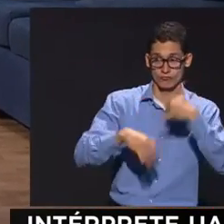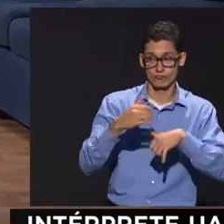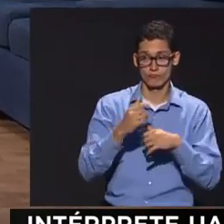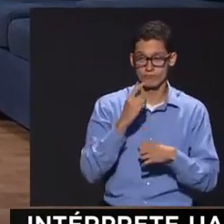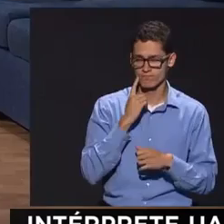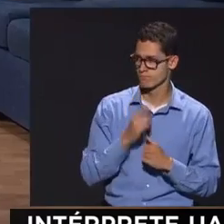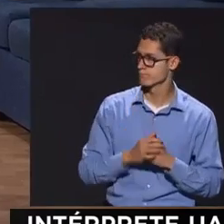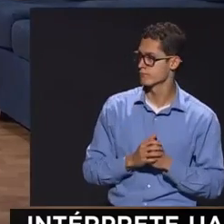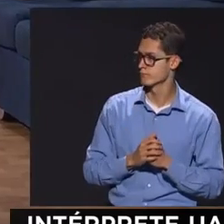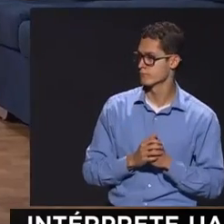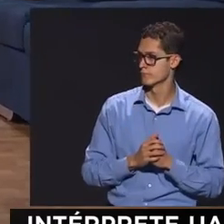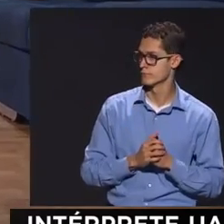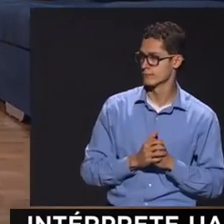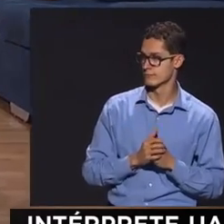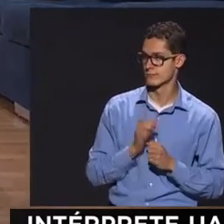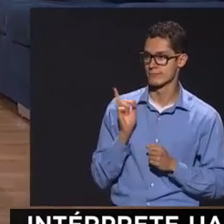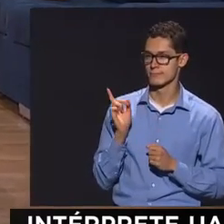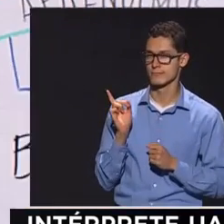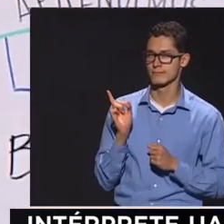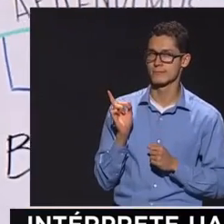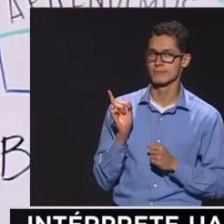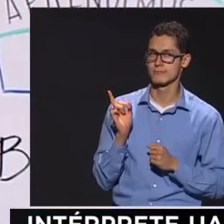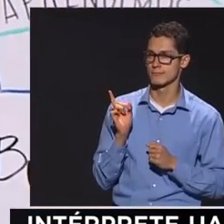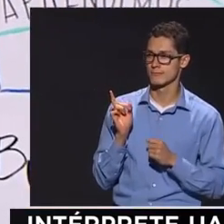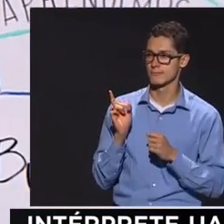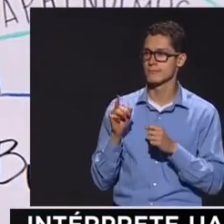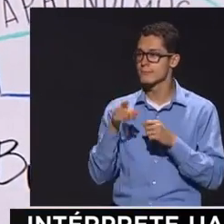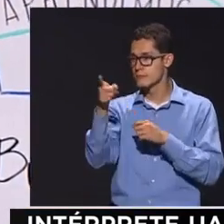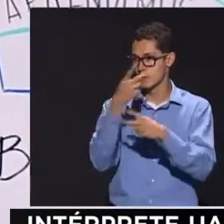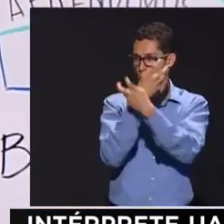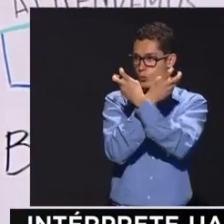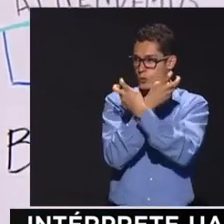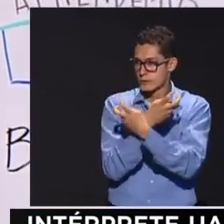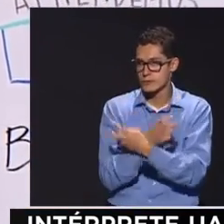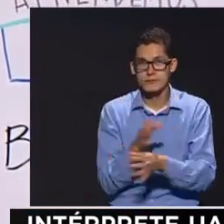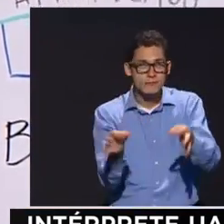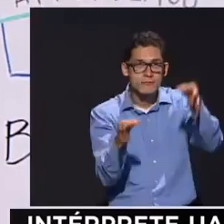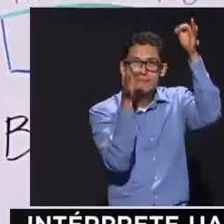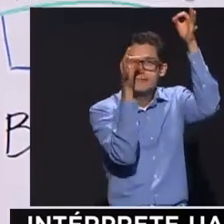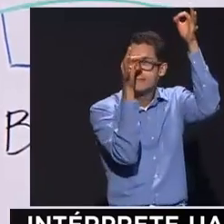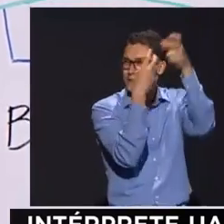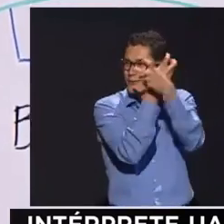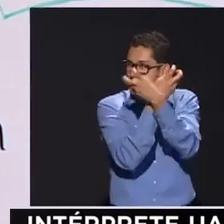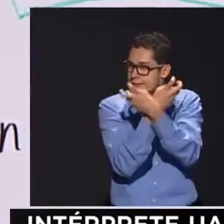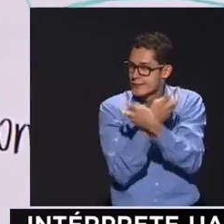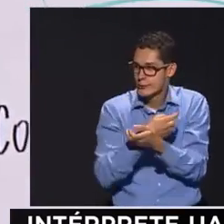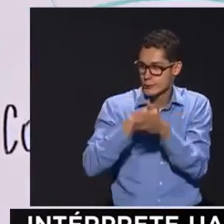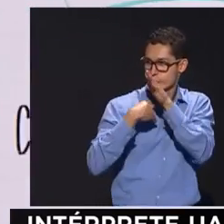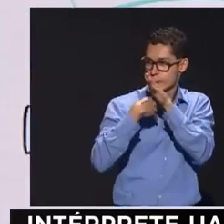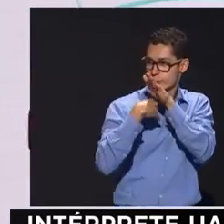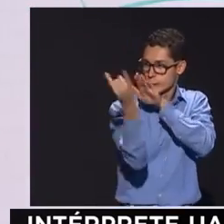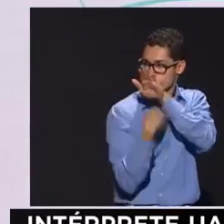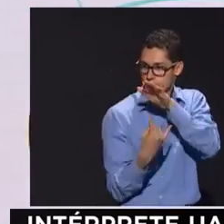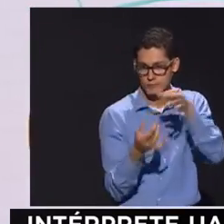el tipo de golpes esto si se dan cuenta es una radiografía puede ser de la abuelita o los gal a la que acaban de llegar de